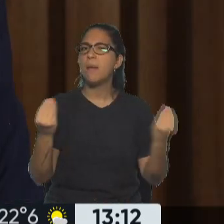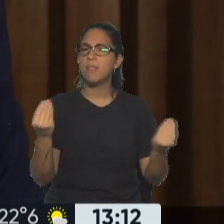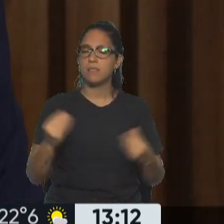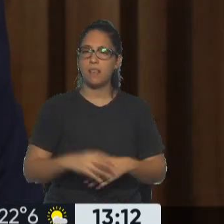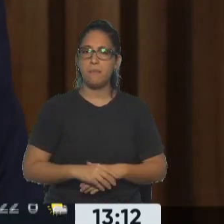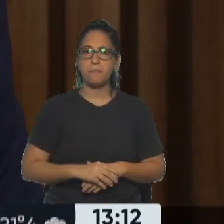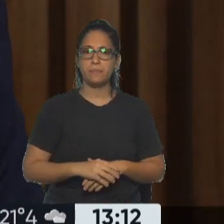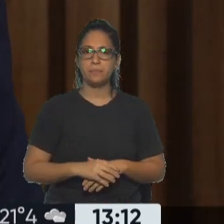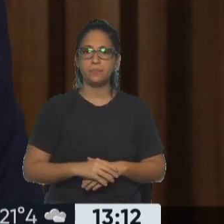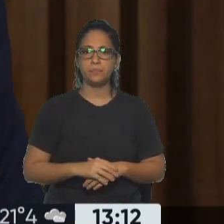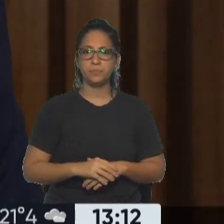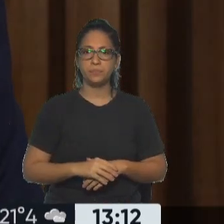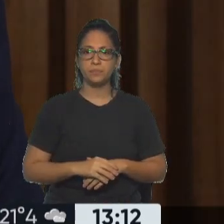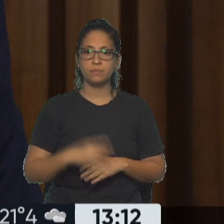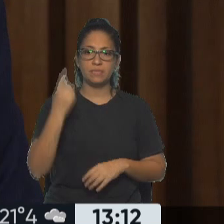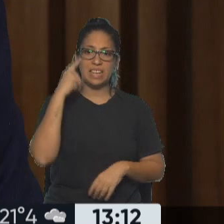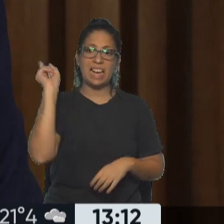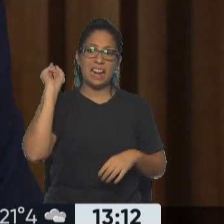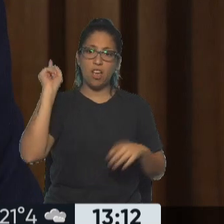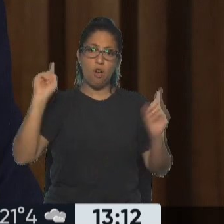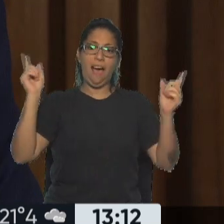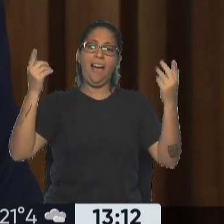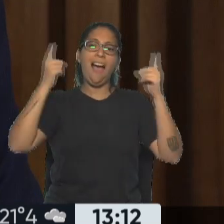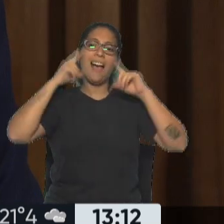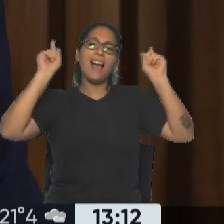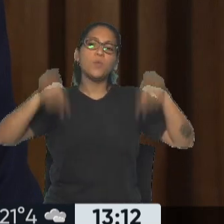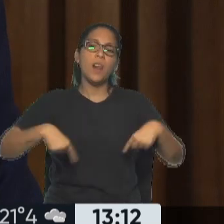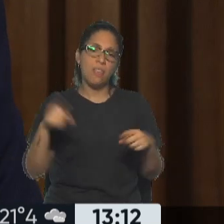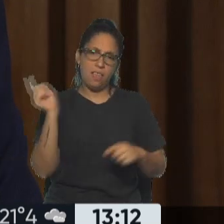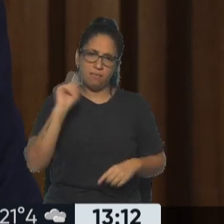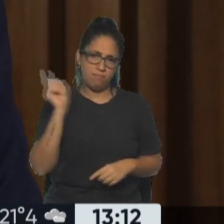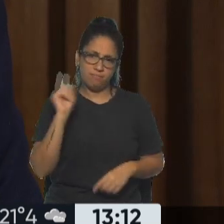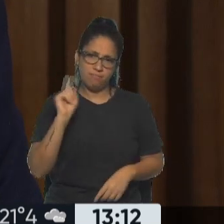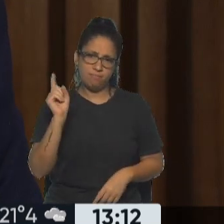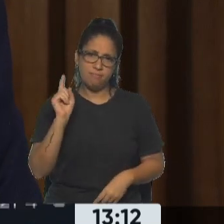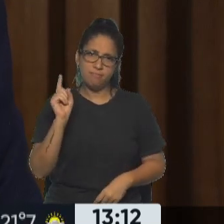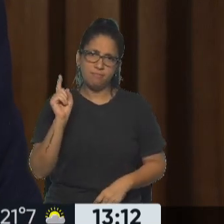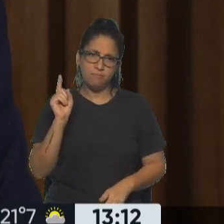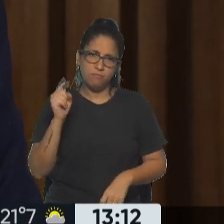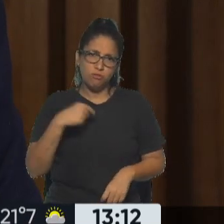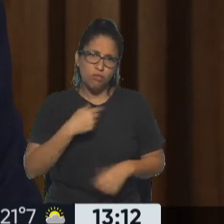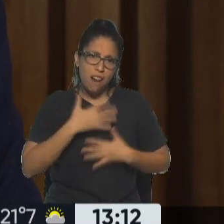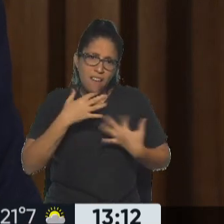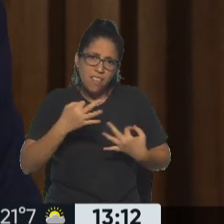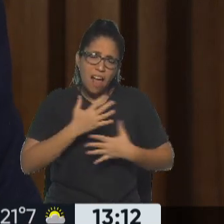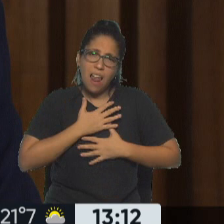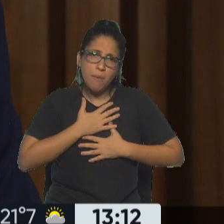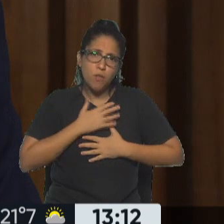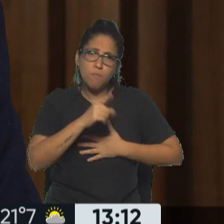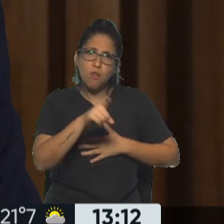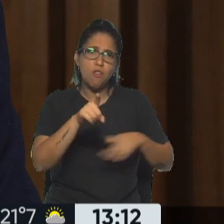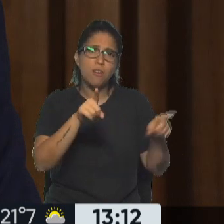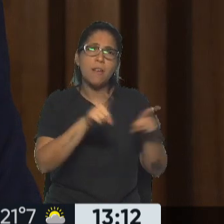A ver, yo creo que no fue casual. Yo lo lamento por los hermanos